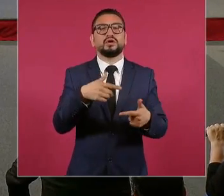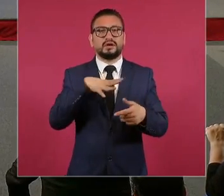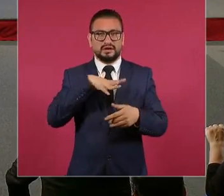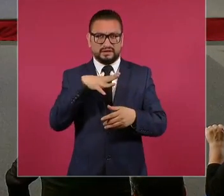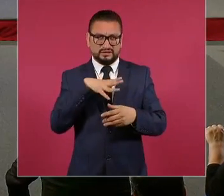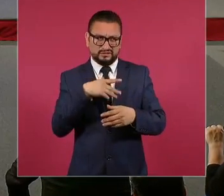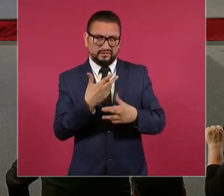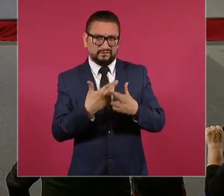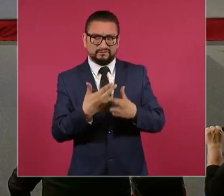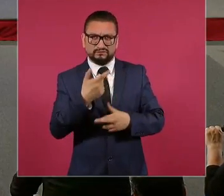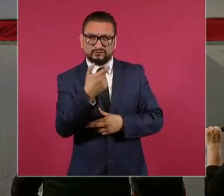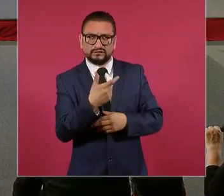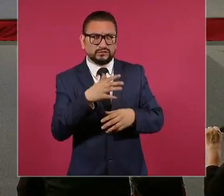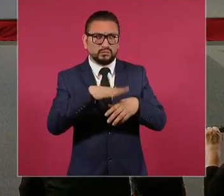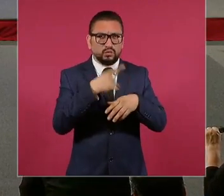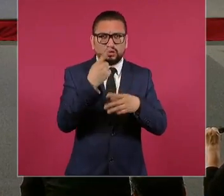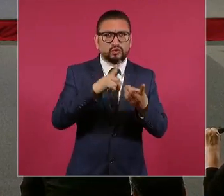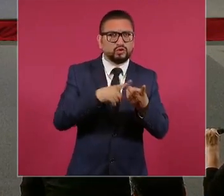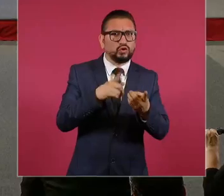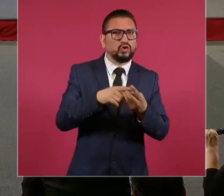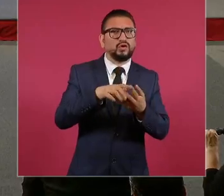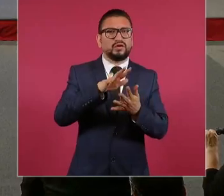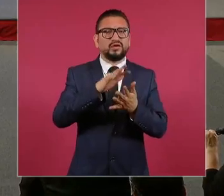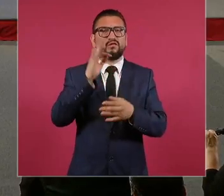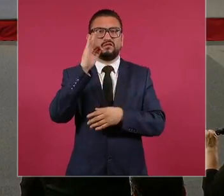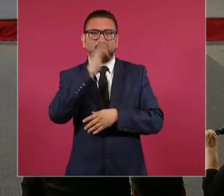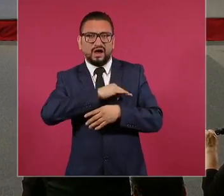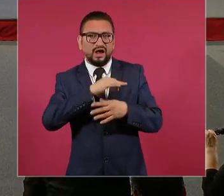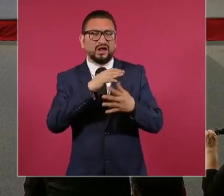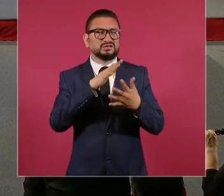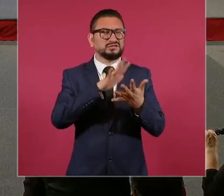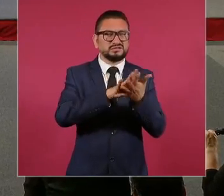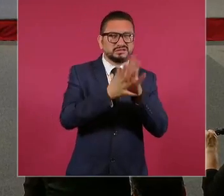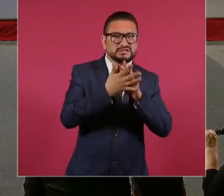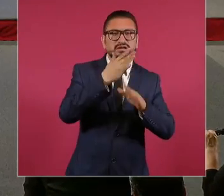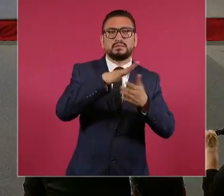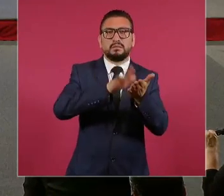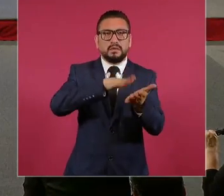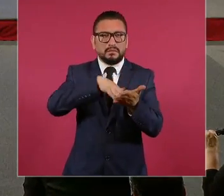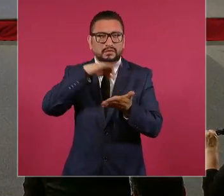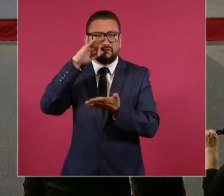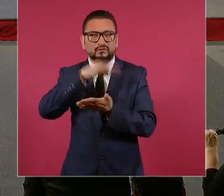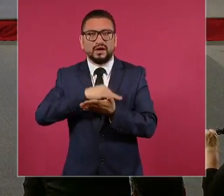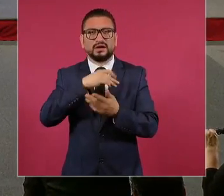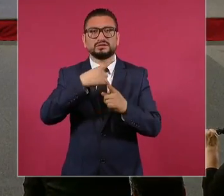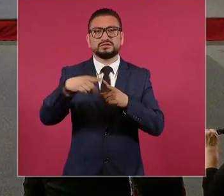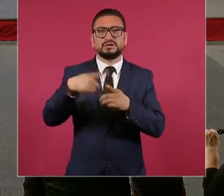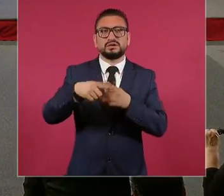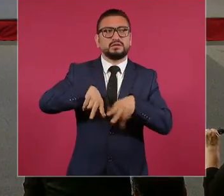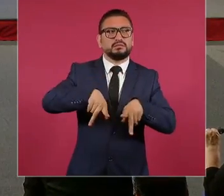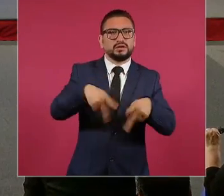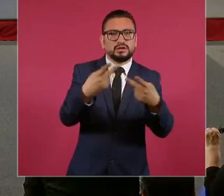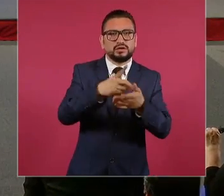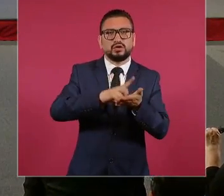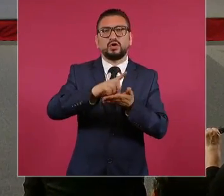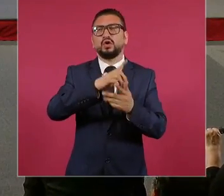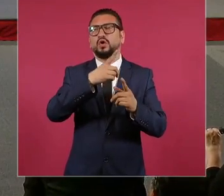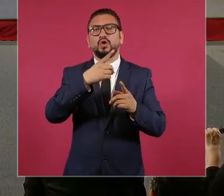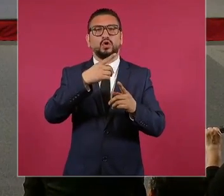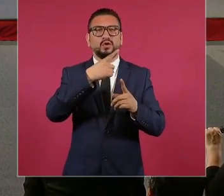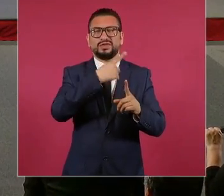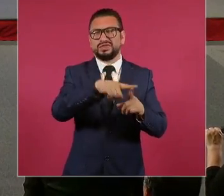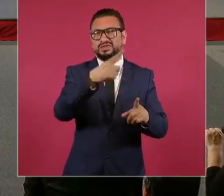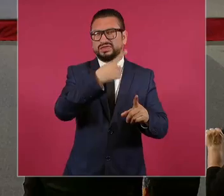de procedencia ilícito, por cohecho, por falsificación también de documentos contra la salud, usurpación